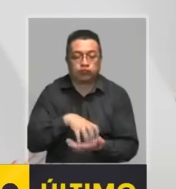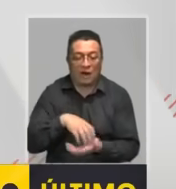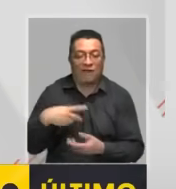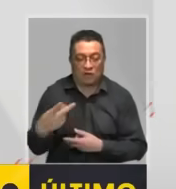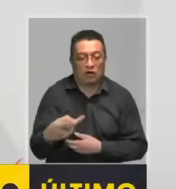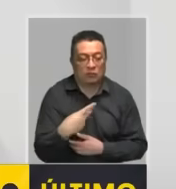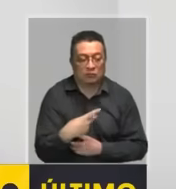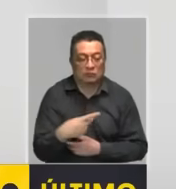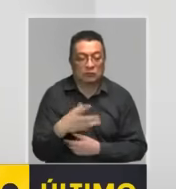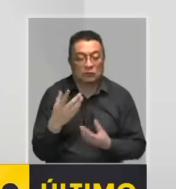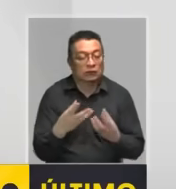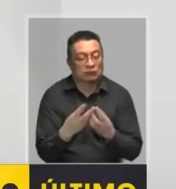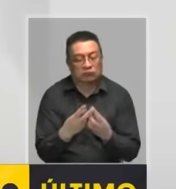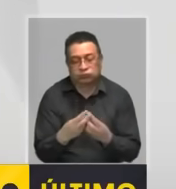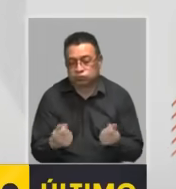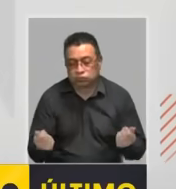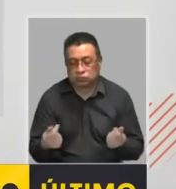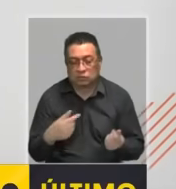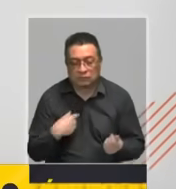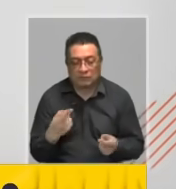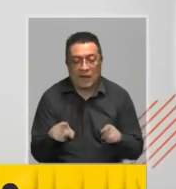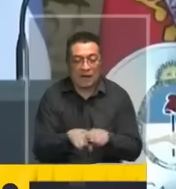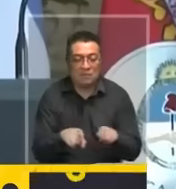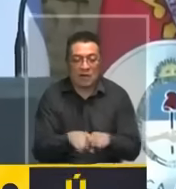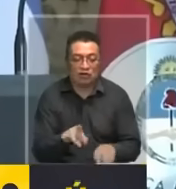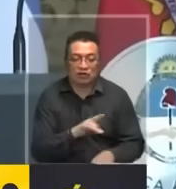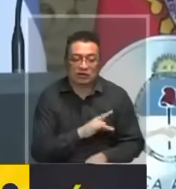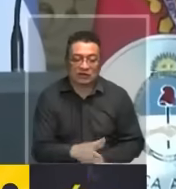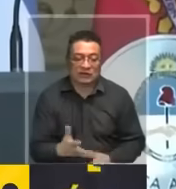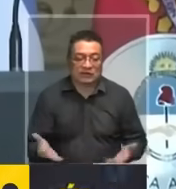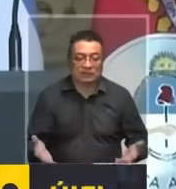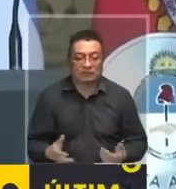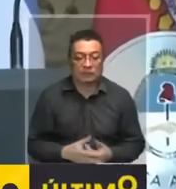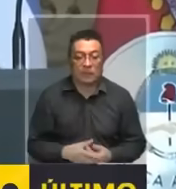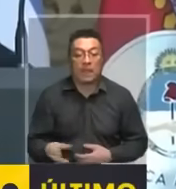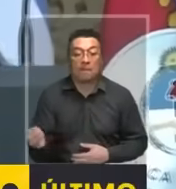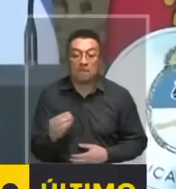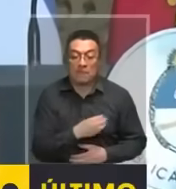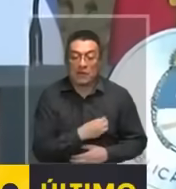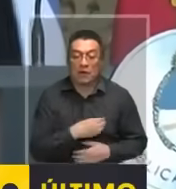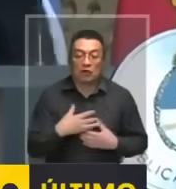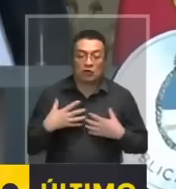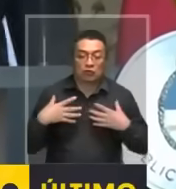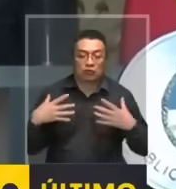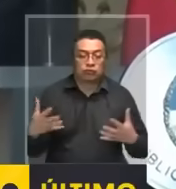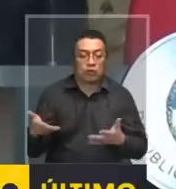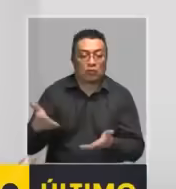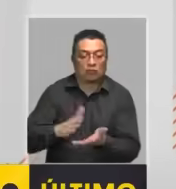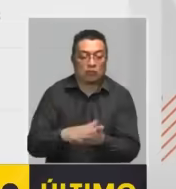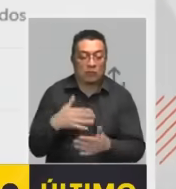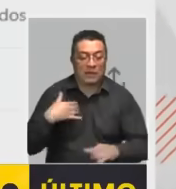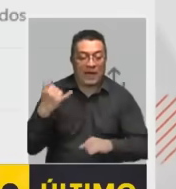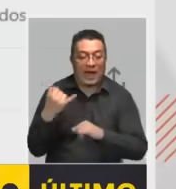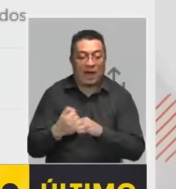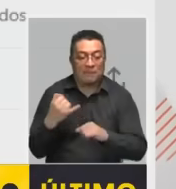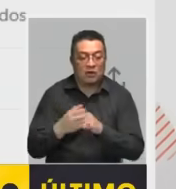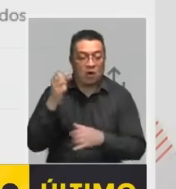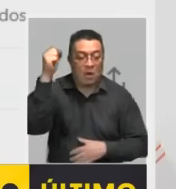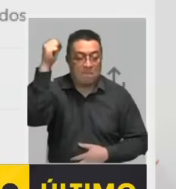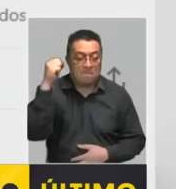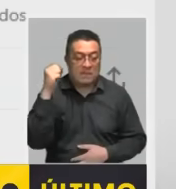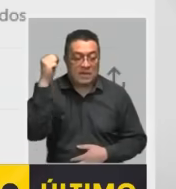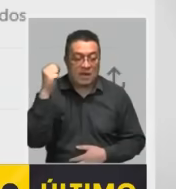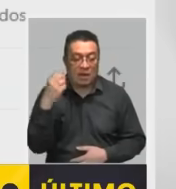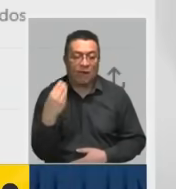un vacío irreparable para nuestros hermanos chilenos. Tristeza inmensa por la muerte de mi querido amigo Sebastián Piñera.